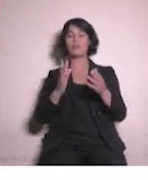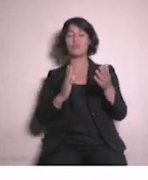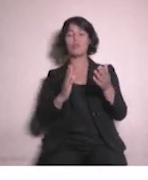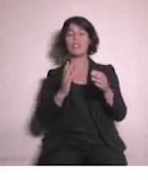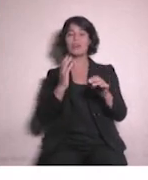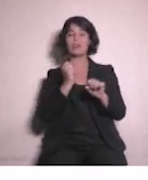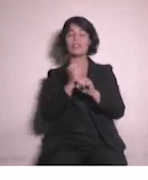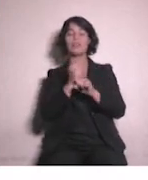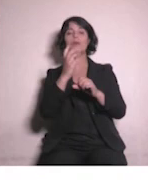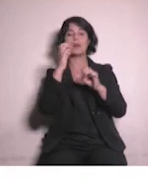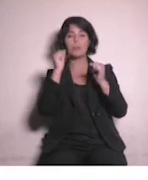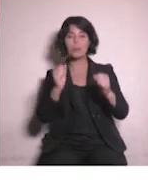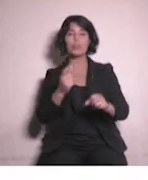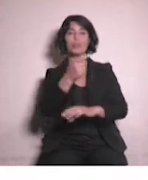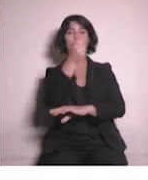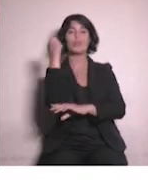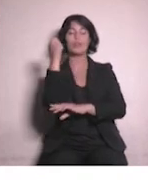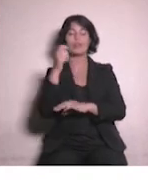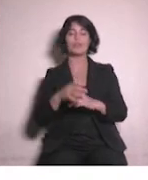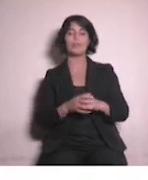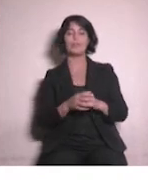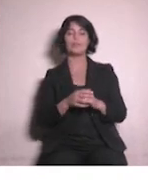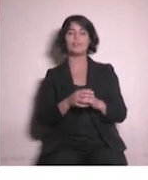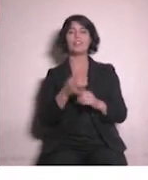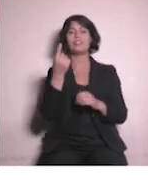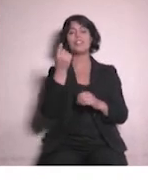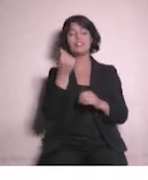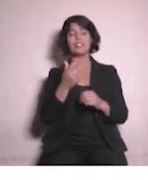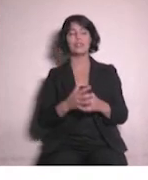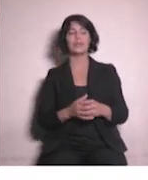llegar lo antes posible.